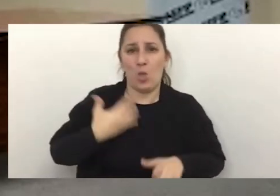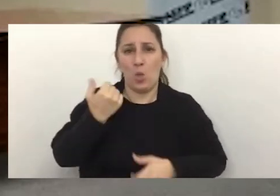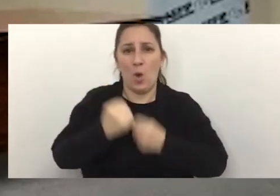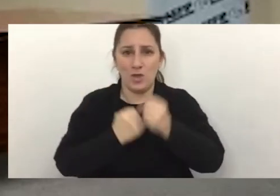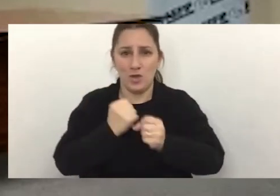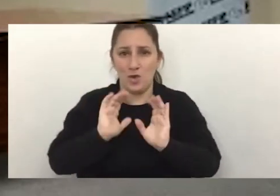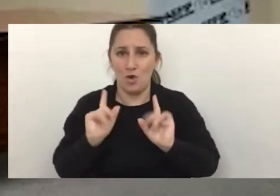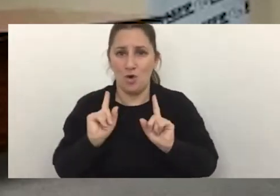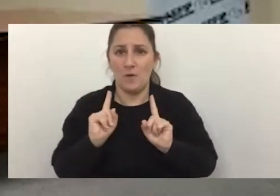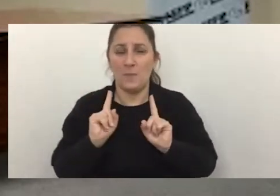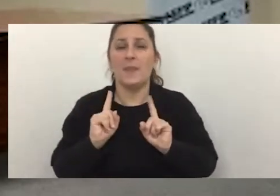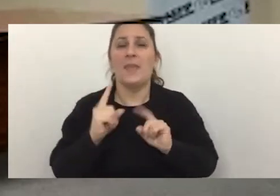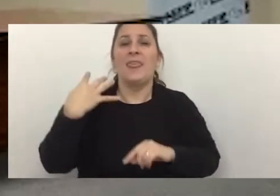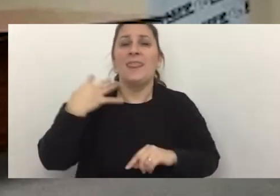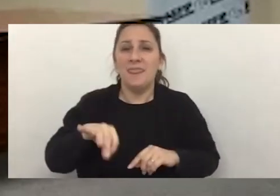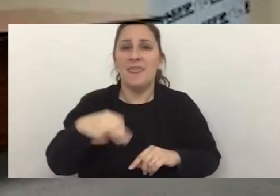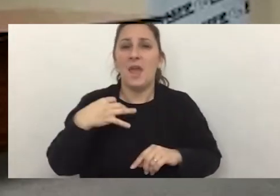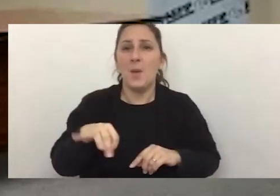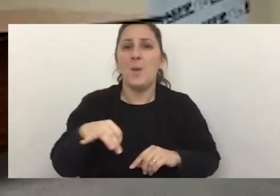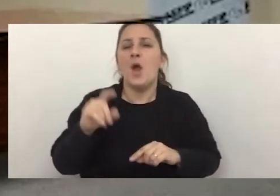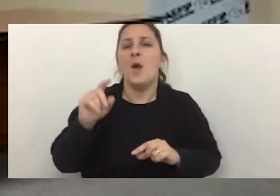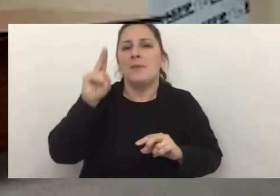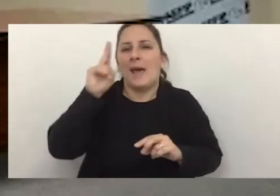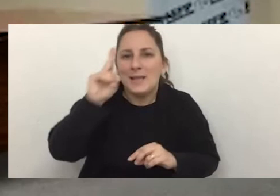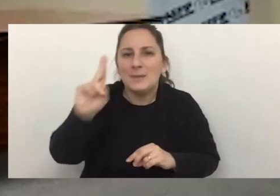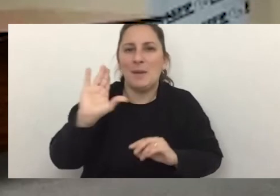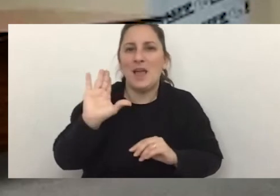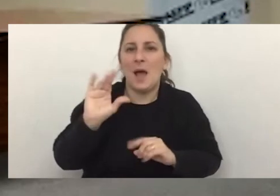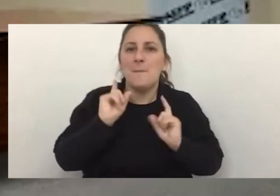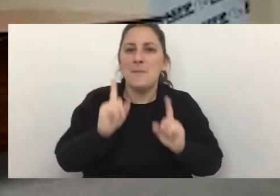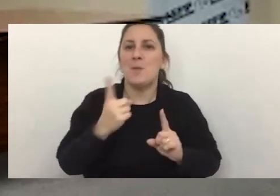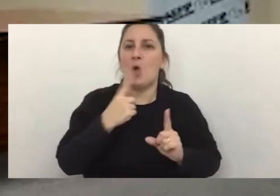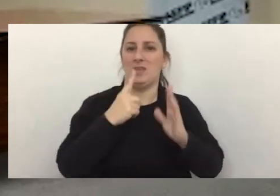Tiene que estar obedeciendo lo que dice la norma,